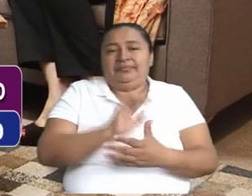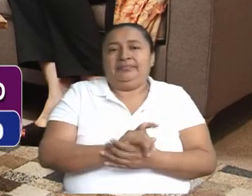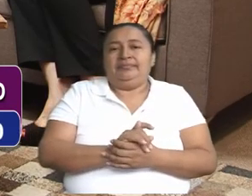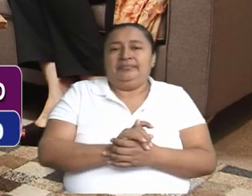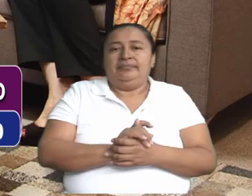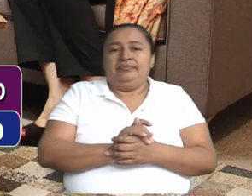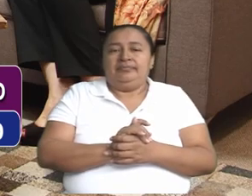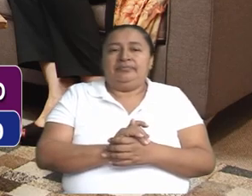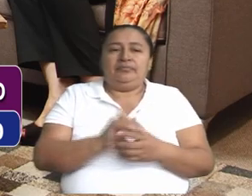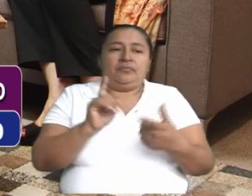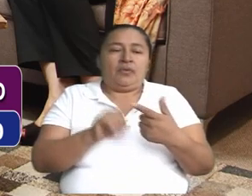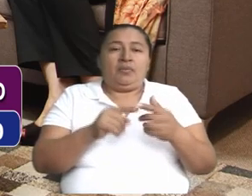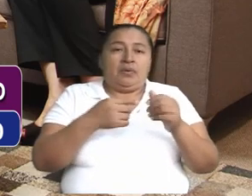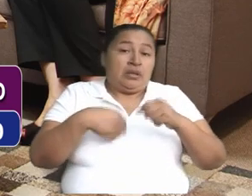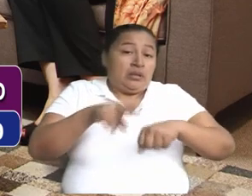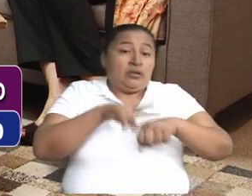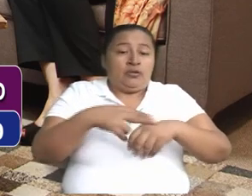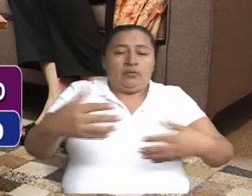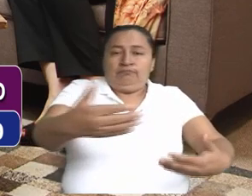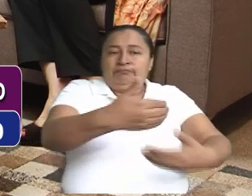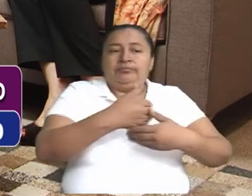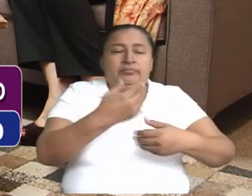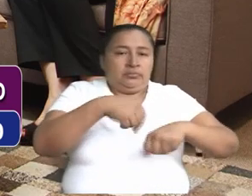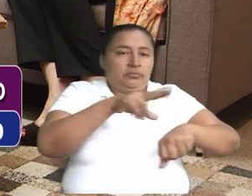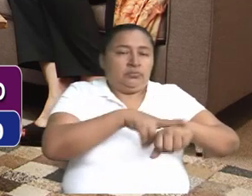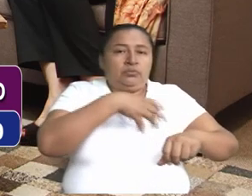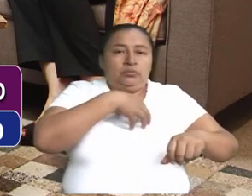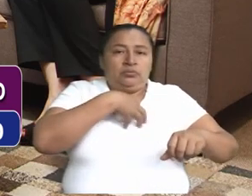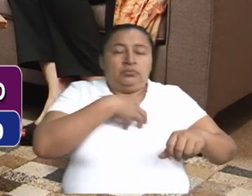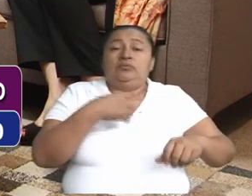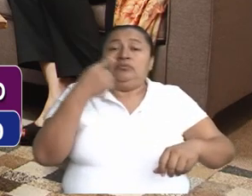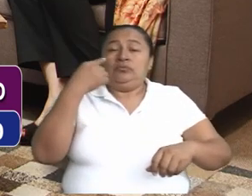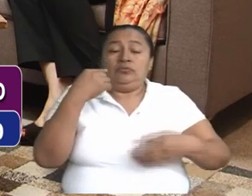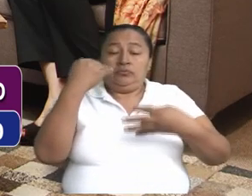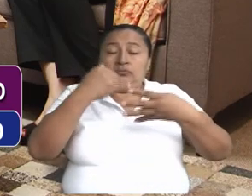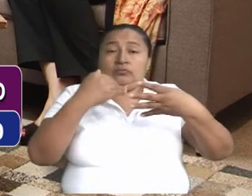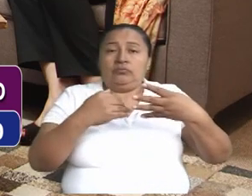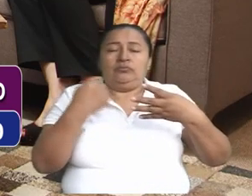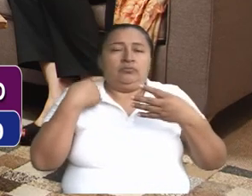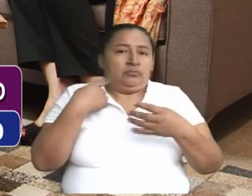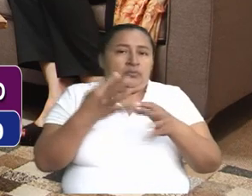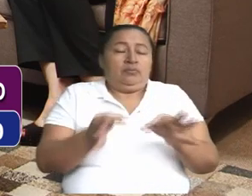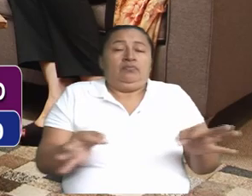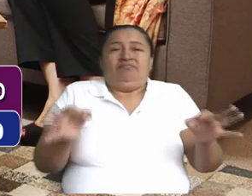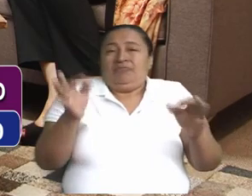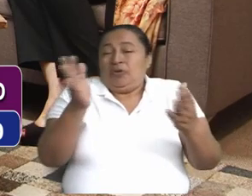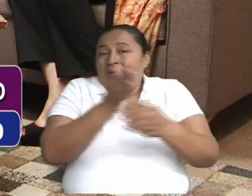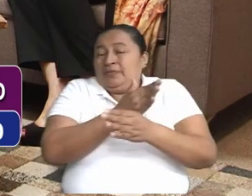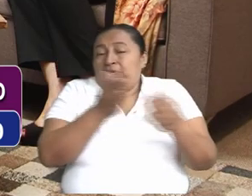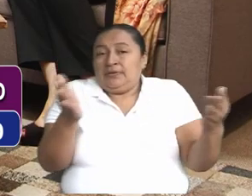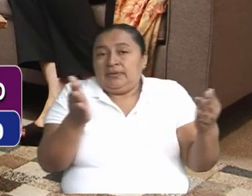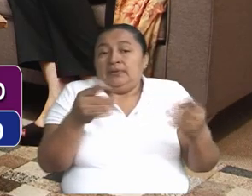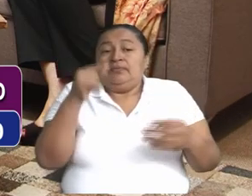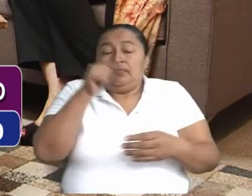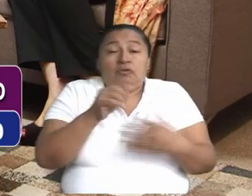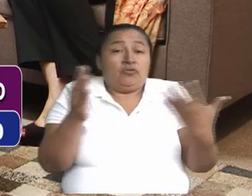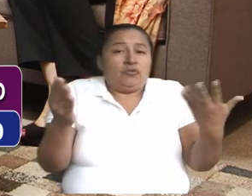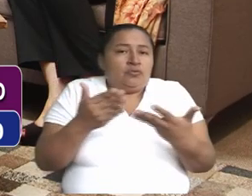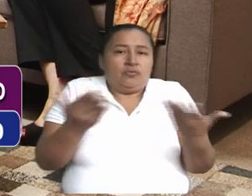las nacionalizaciones, por ejemplo, que son una fuente de corrupción terrible. Esas no